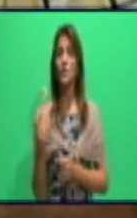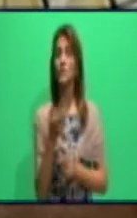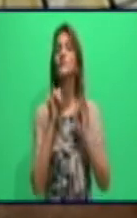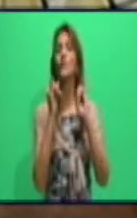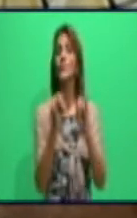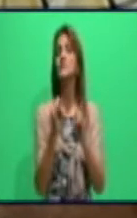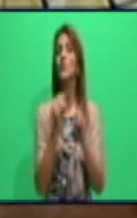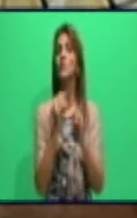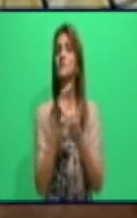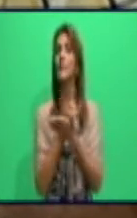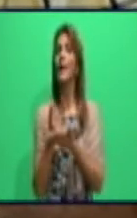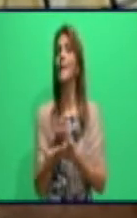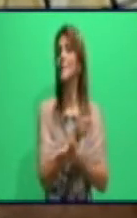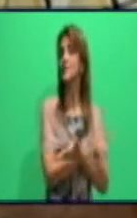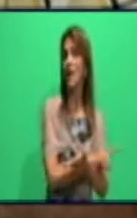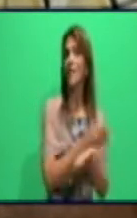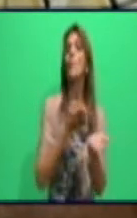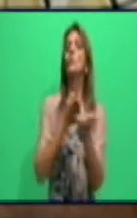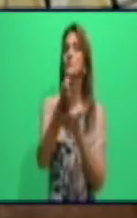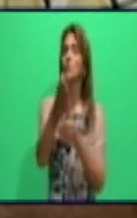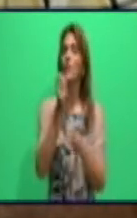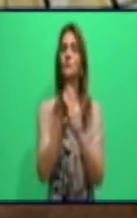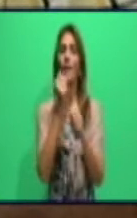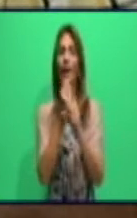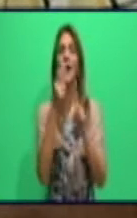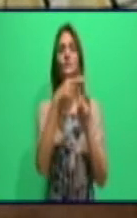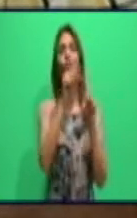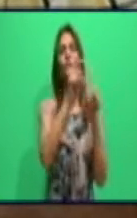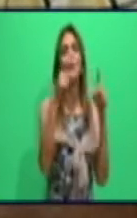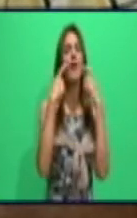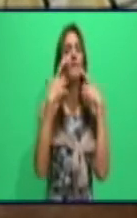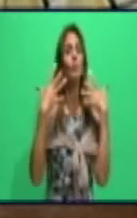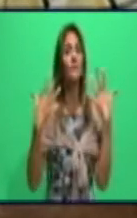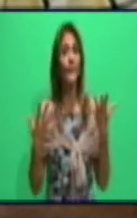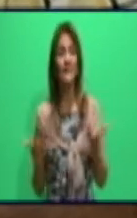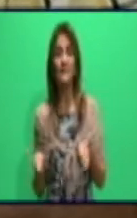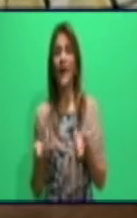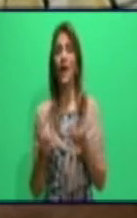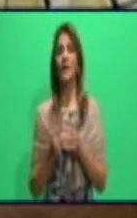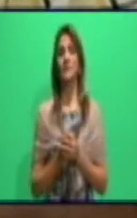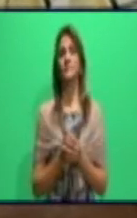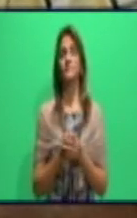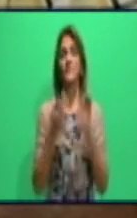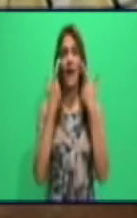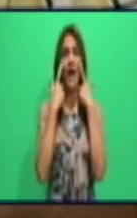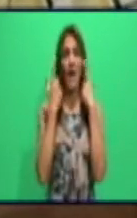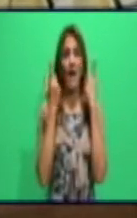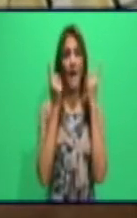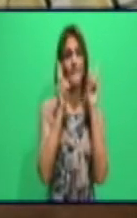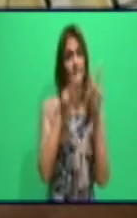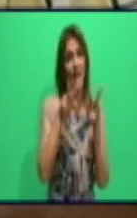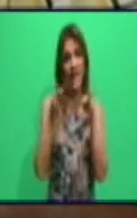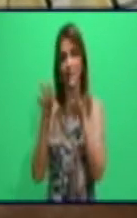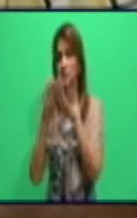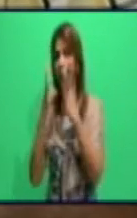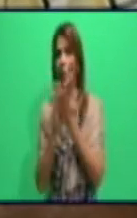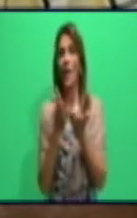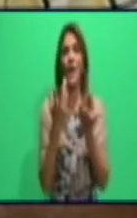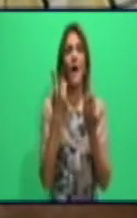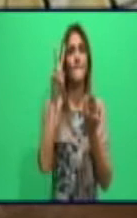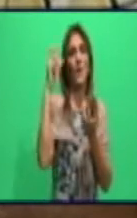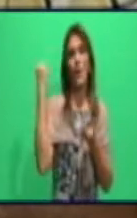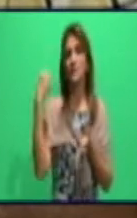seguido trabajando los dos temas fundamentales en el enfrentamiento a la el cumplimiento o sea el incumplimiento más bien de las